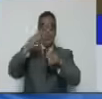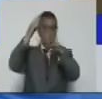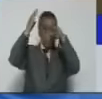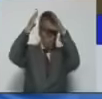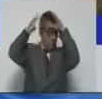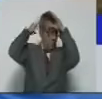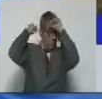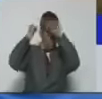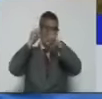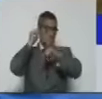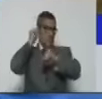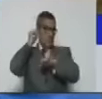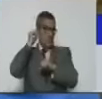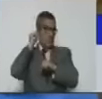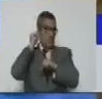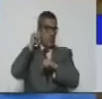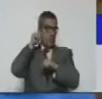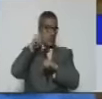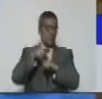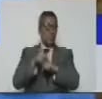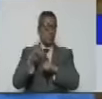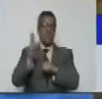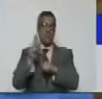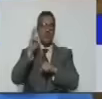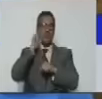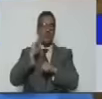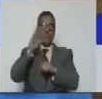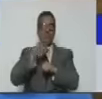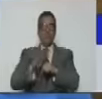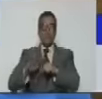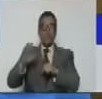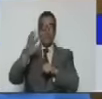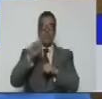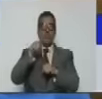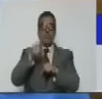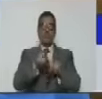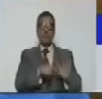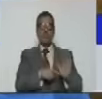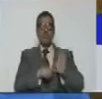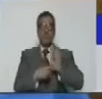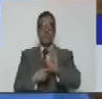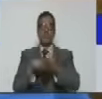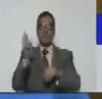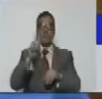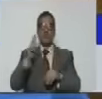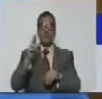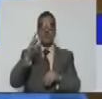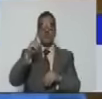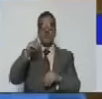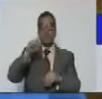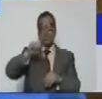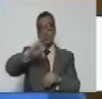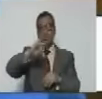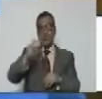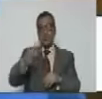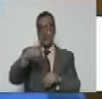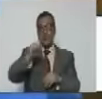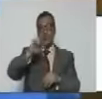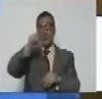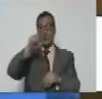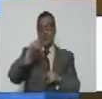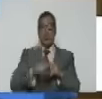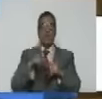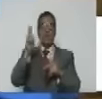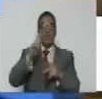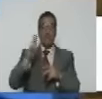embajadora extraordinaria y plenipotenciaria de la República Bolivariana de Venezuela ante la República de Senegal, concurrente ante